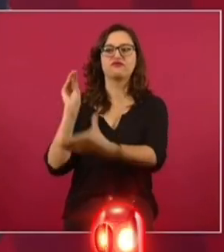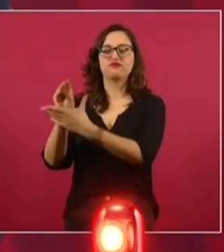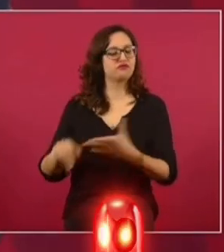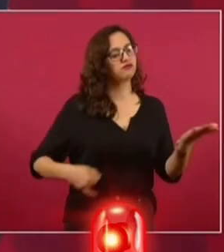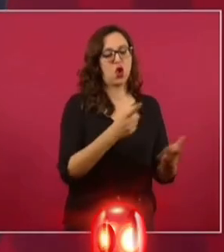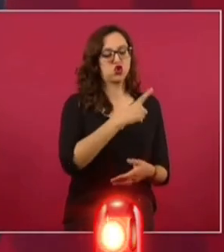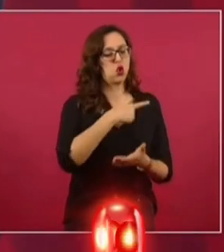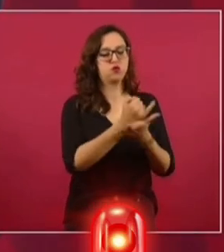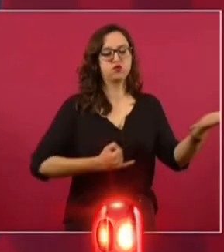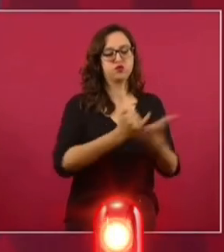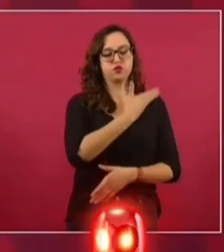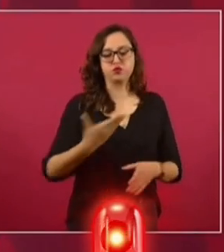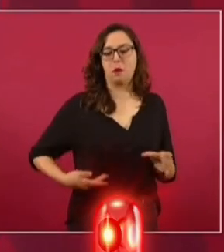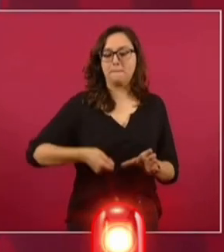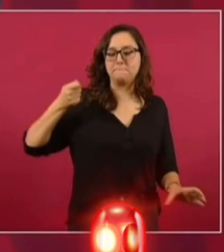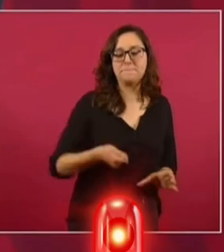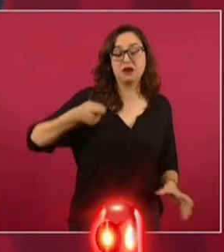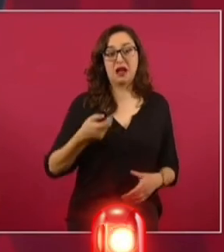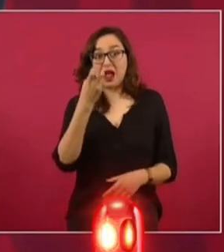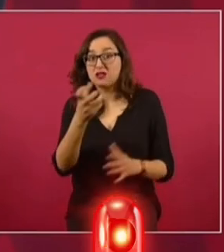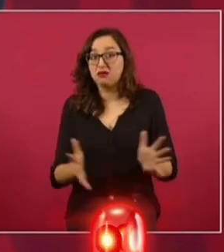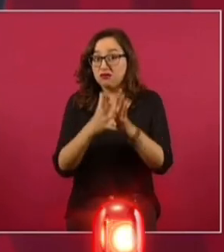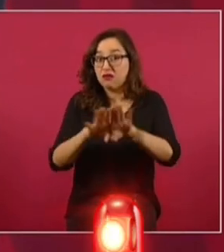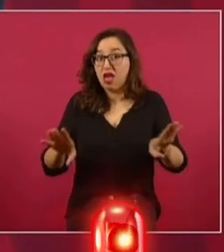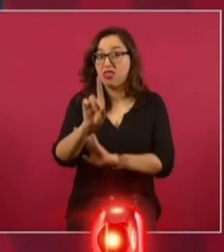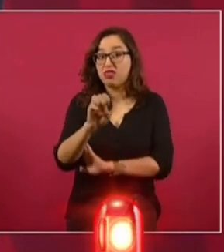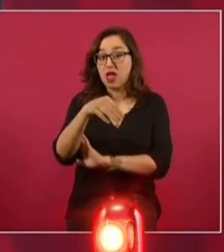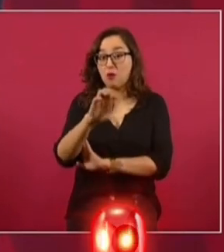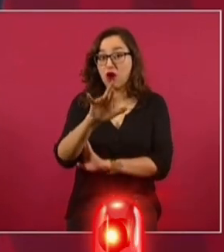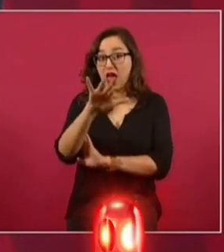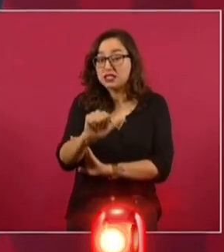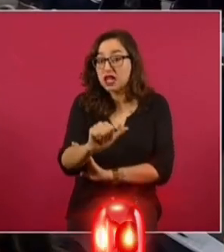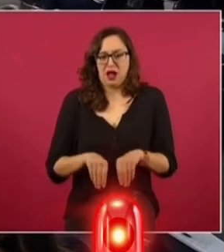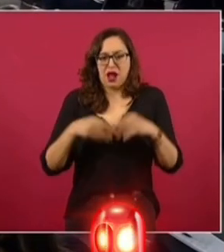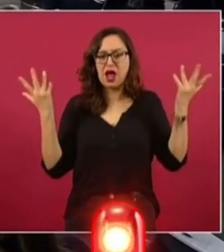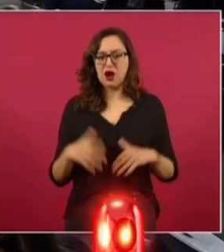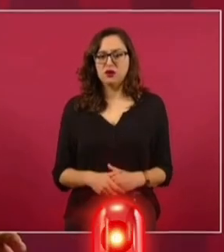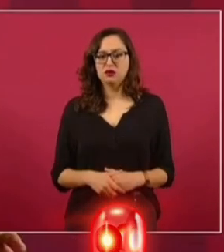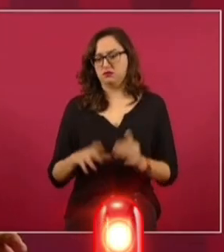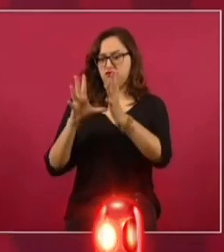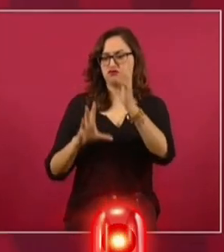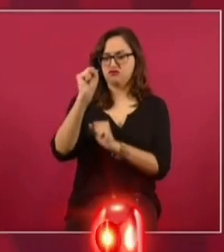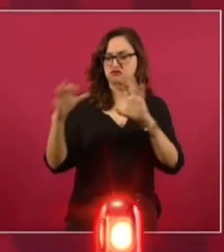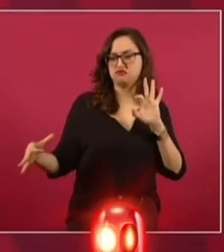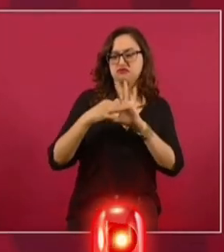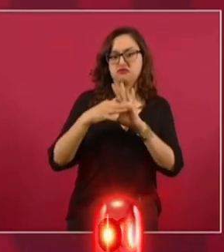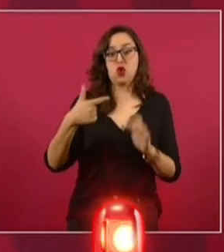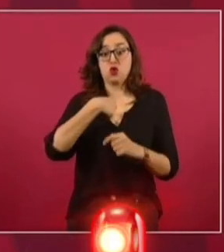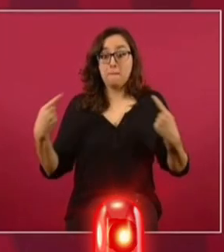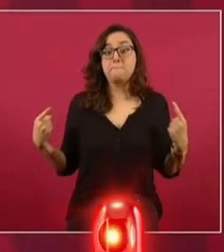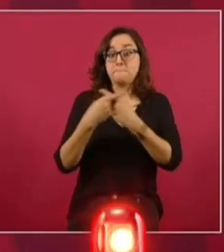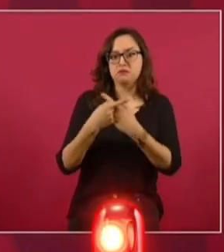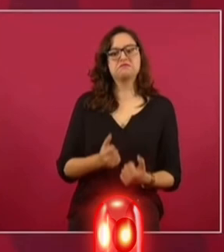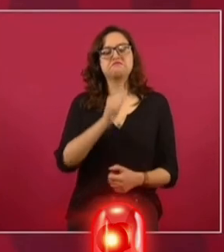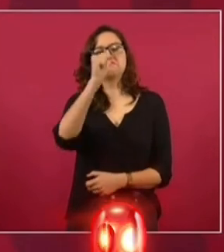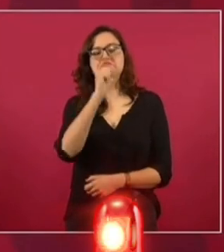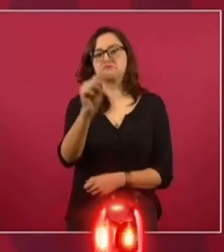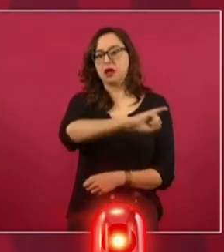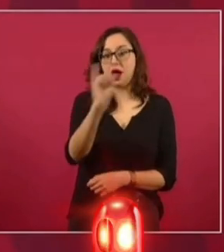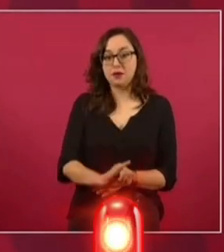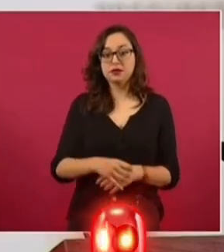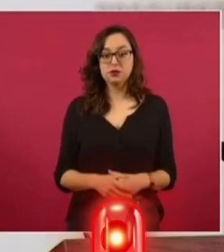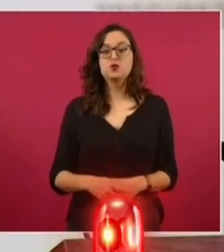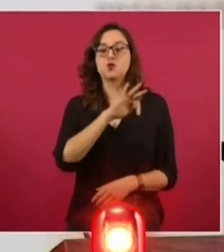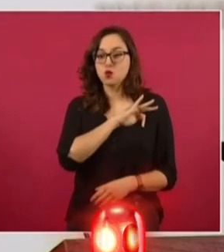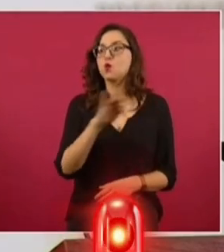porque si no violo la Constitución, que no lo voy a hacer nunca, no hay ningún problema. Pero tengo que utilizar los márgenes legales que tenemos